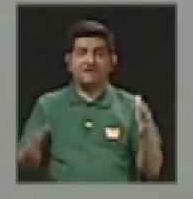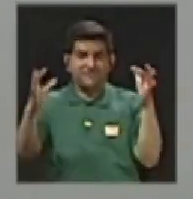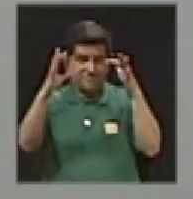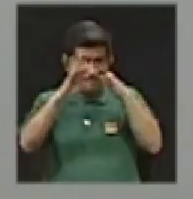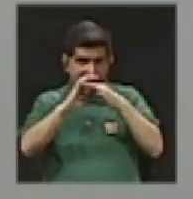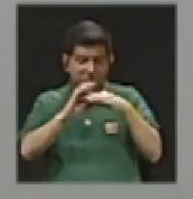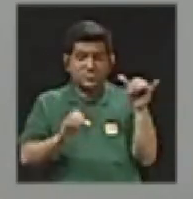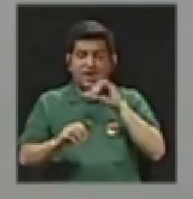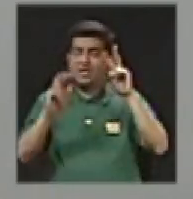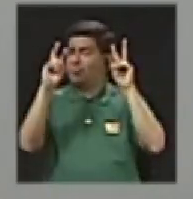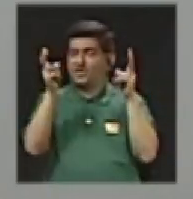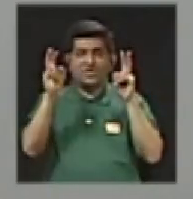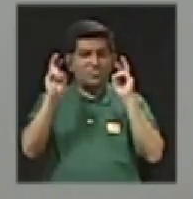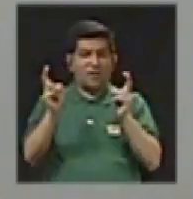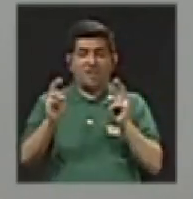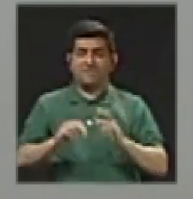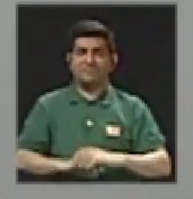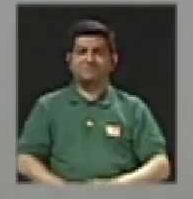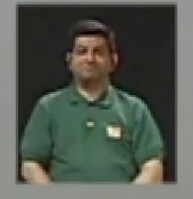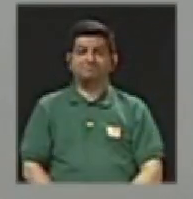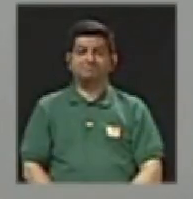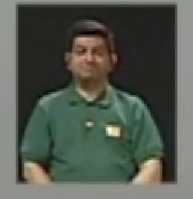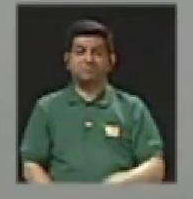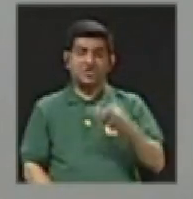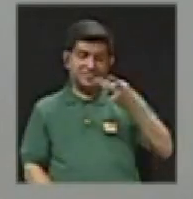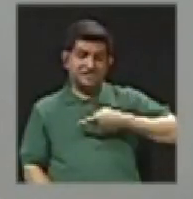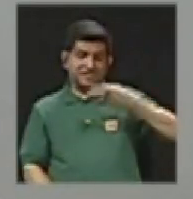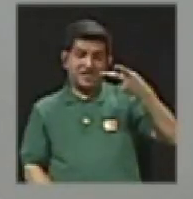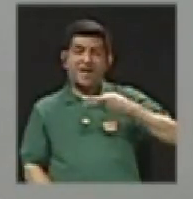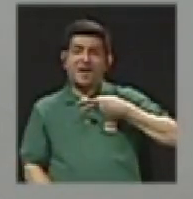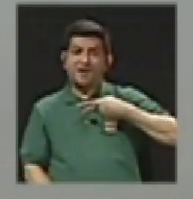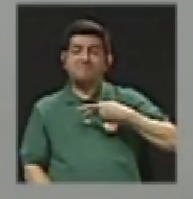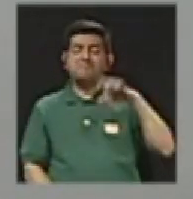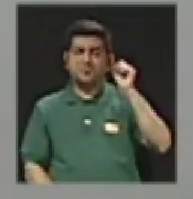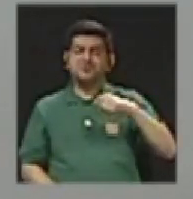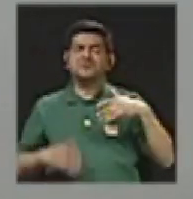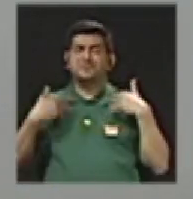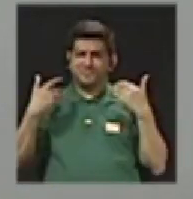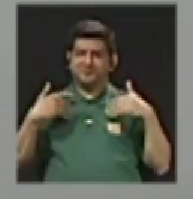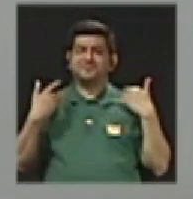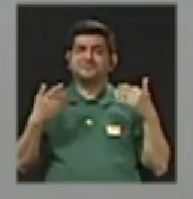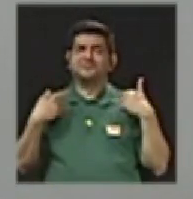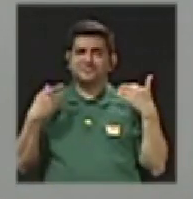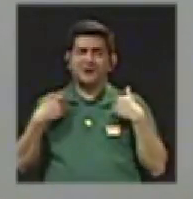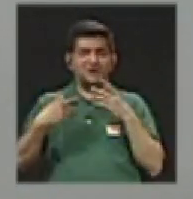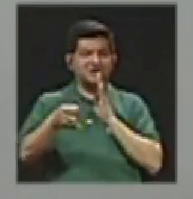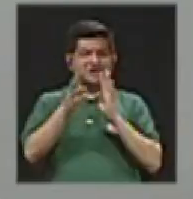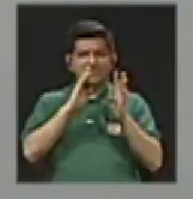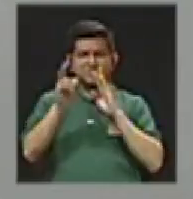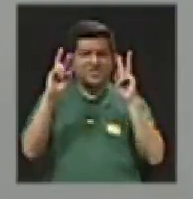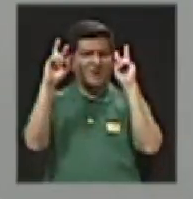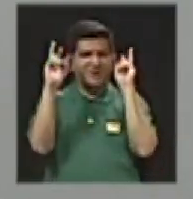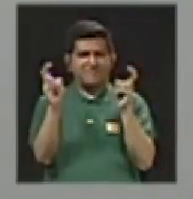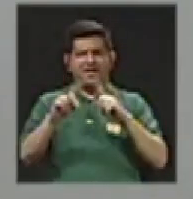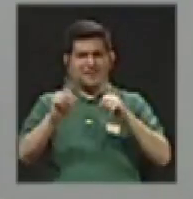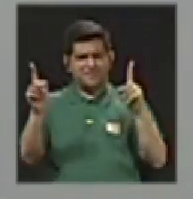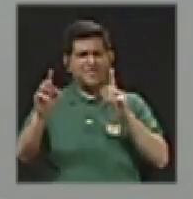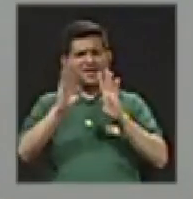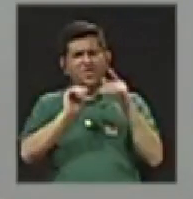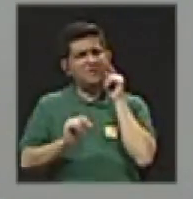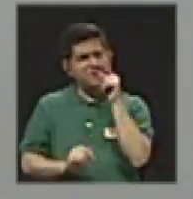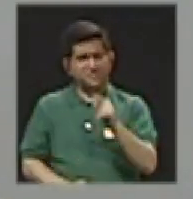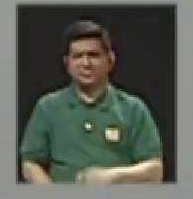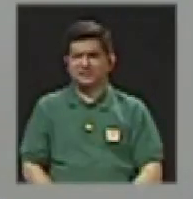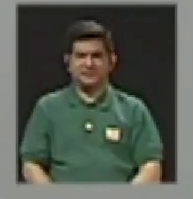sobre esa misma temática, de manera que don Henry y yo estamos muy contentos de conversar sobre ese tema. Pero convérsenos